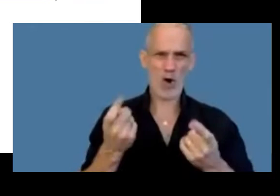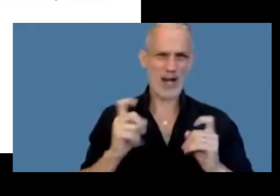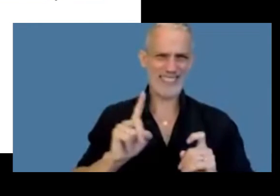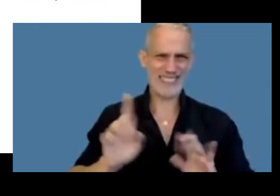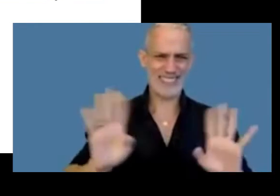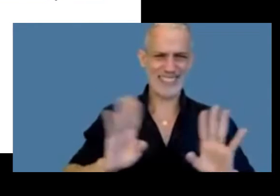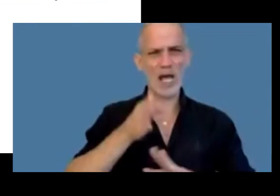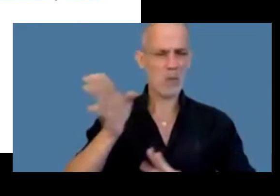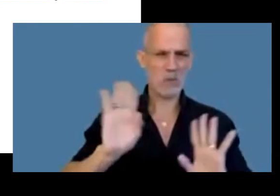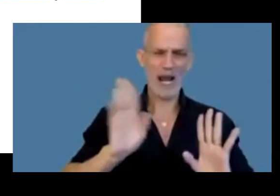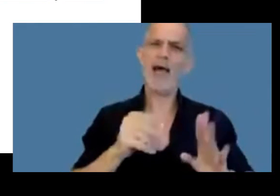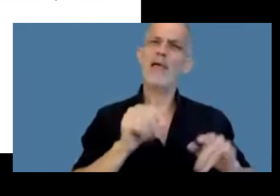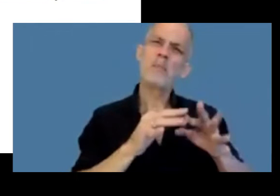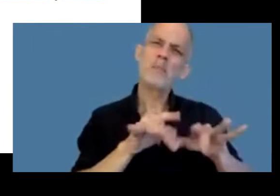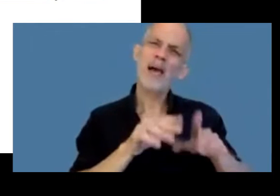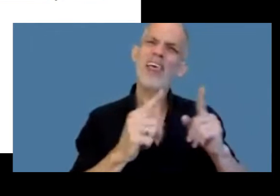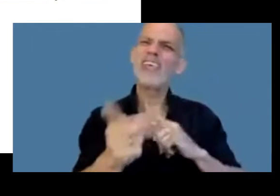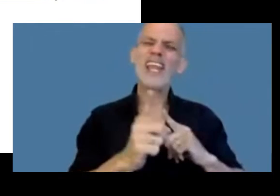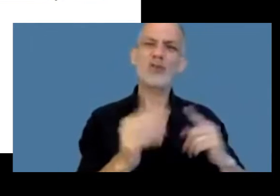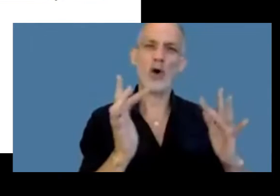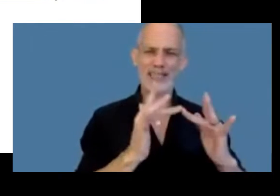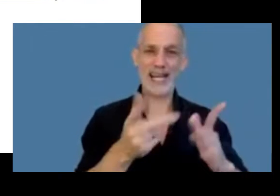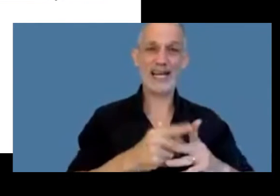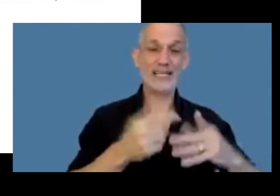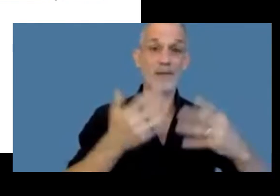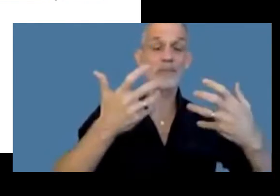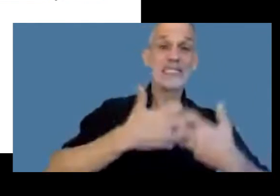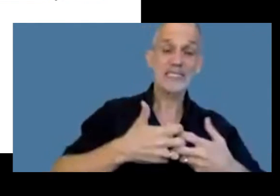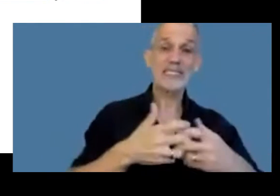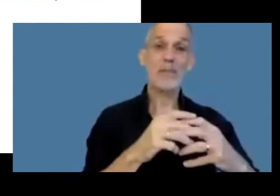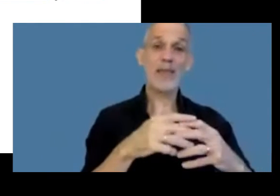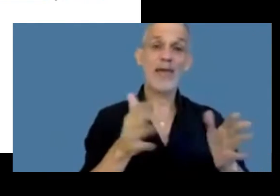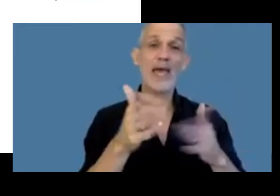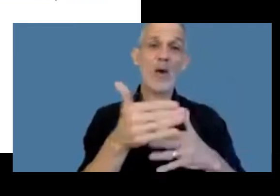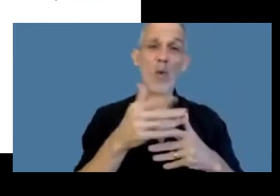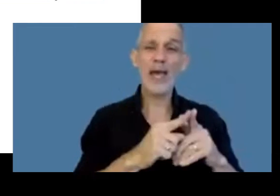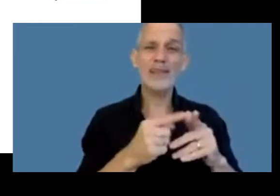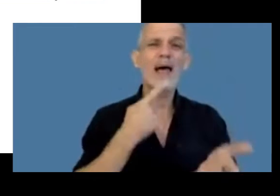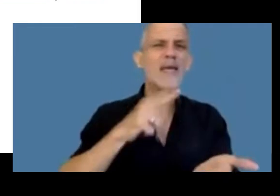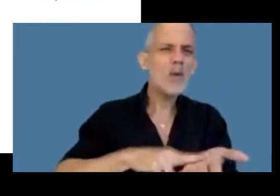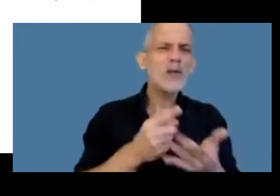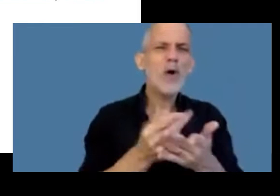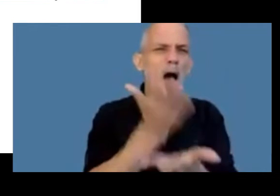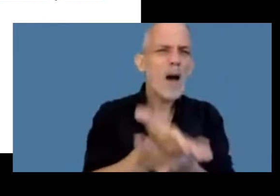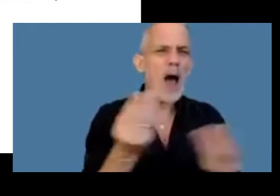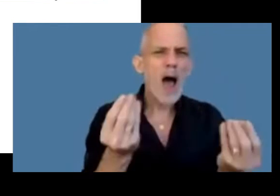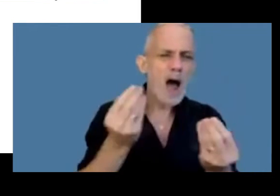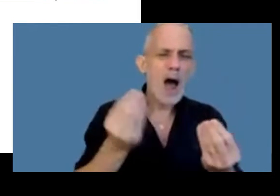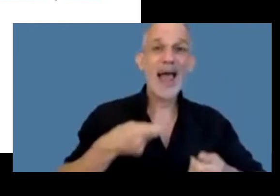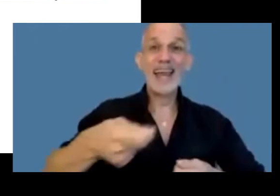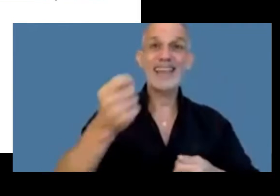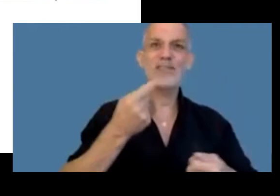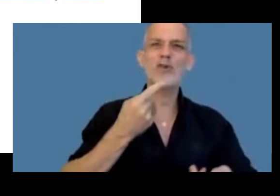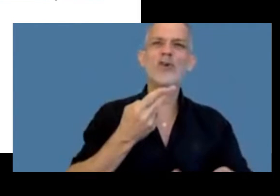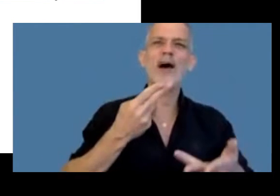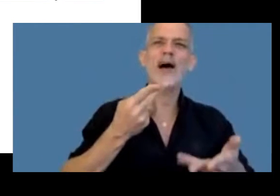los servicios, sistema de cuentas tributarias y solicitud, disposición de créditos aduaneros,